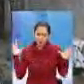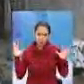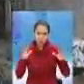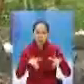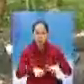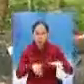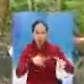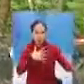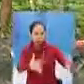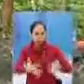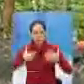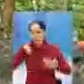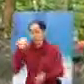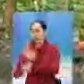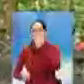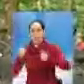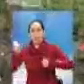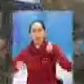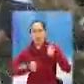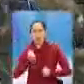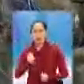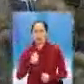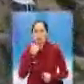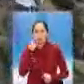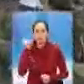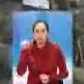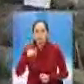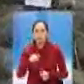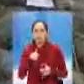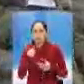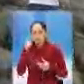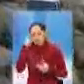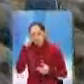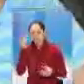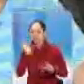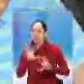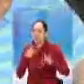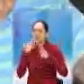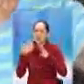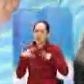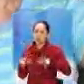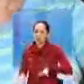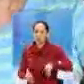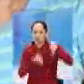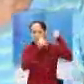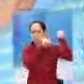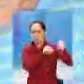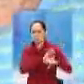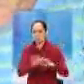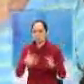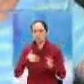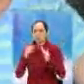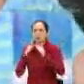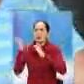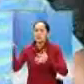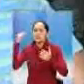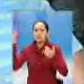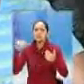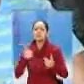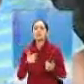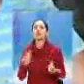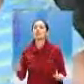repente entró el agua. Familias, por temor a sufrir lo mismo, piensan retirarse de ese sector. Y ahorita ellos están desarmando, ¿y para